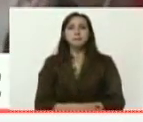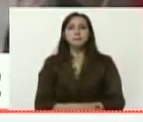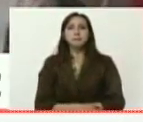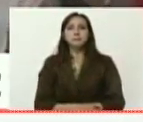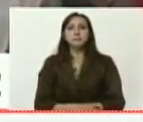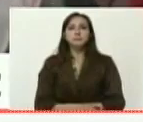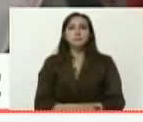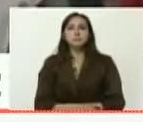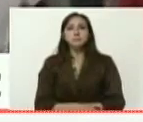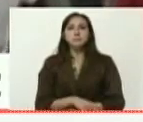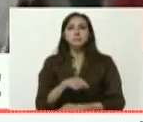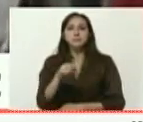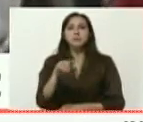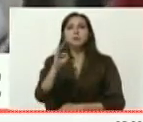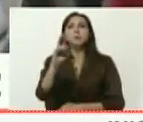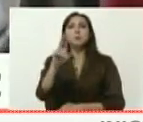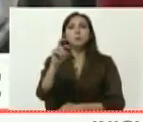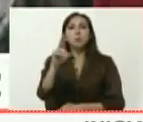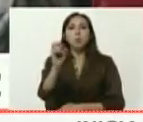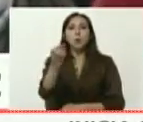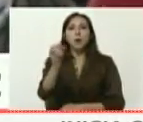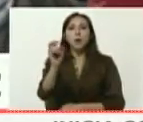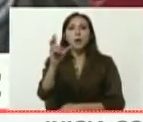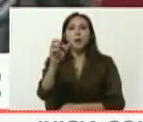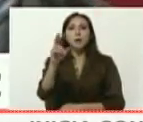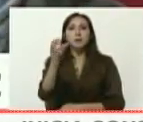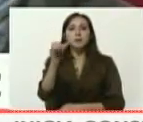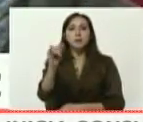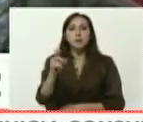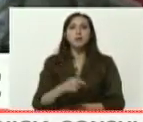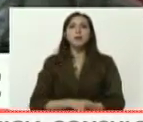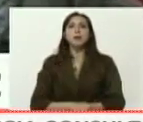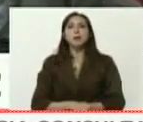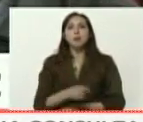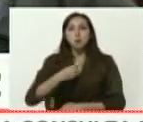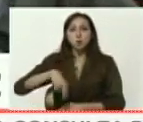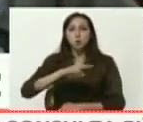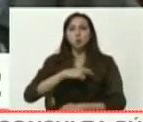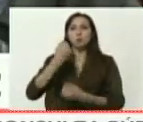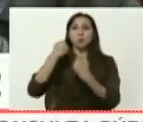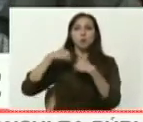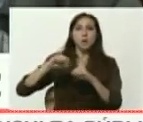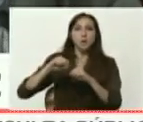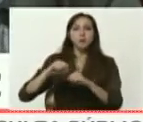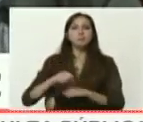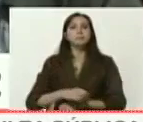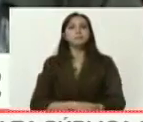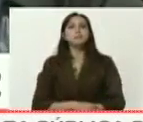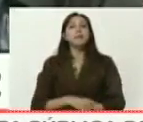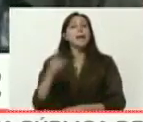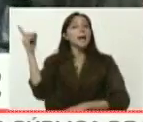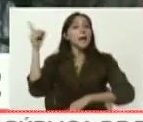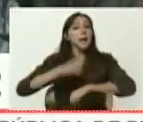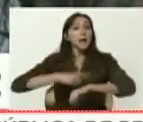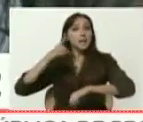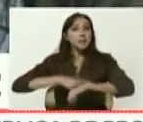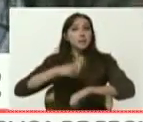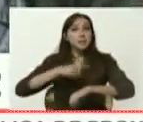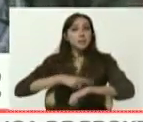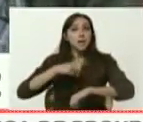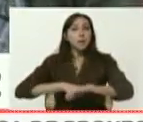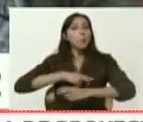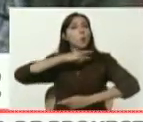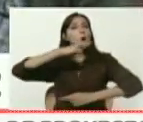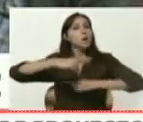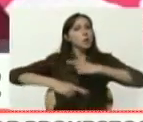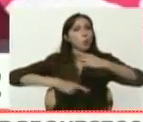burocracia que debemos enfrentarla seriamente. Es tiempo de